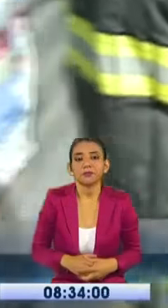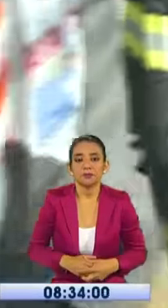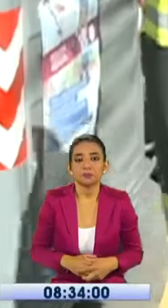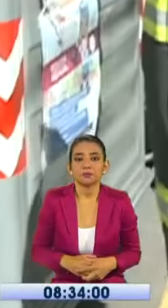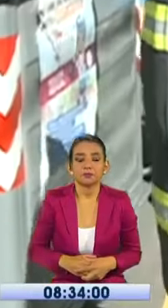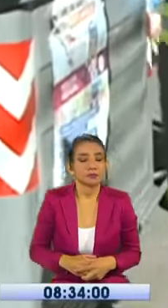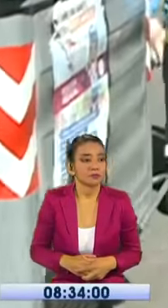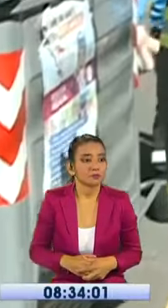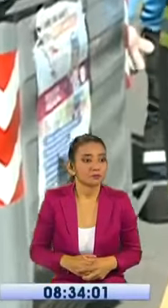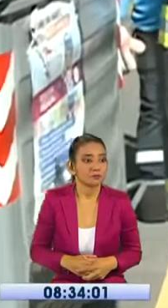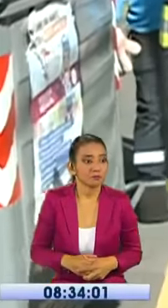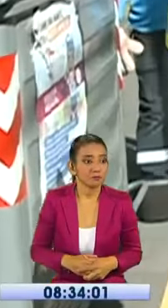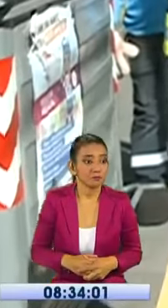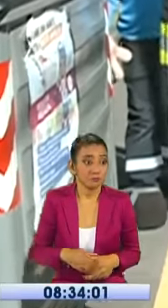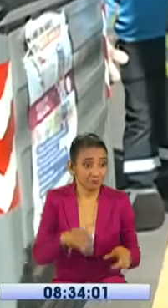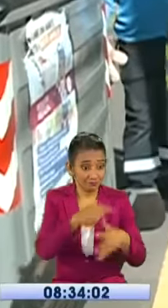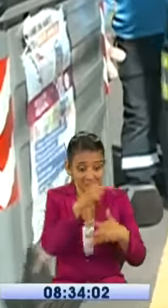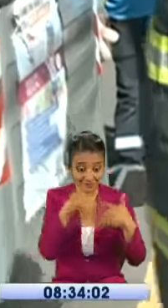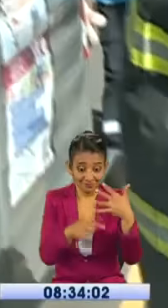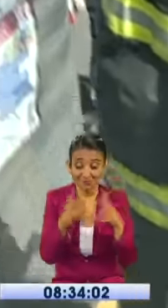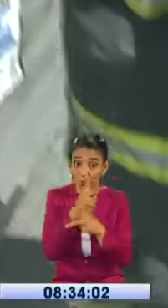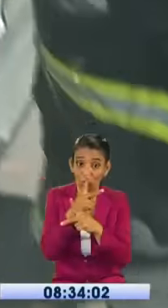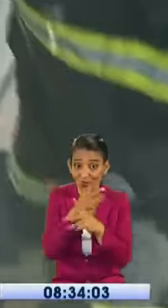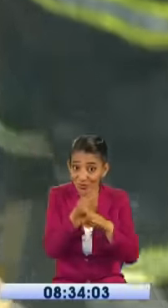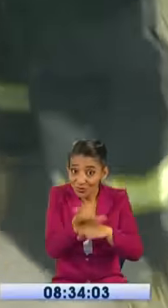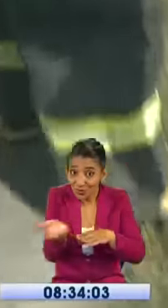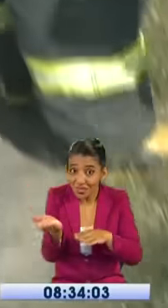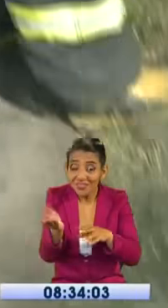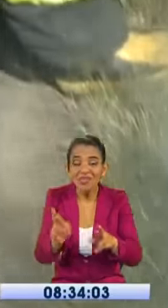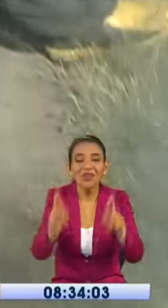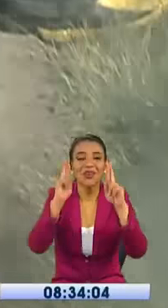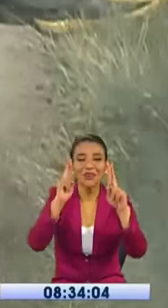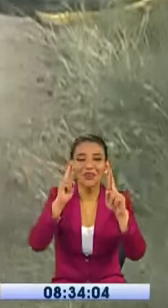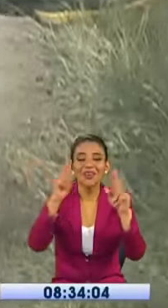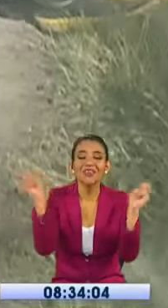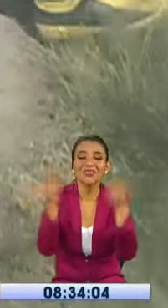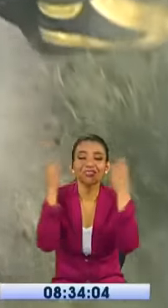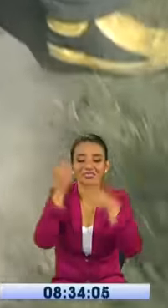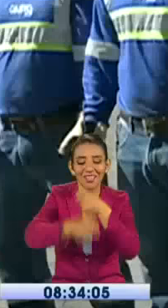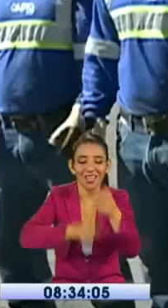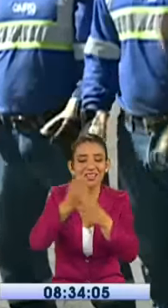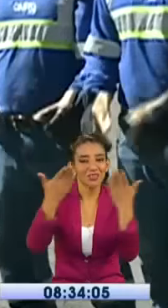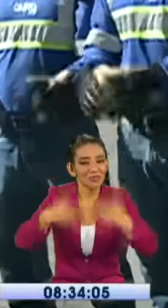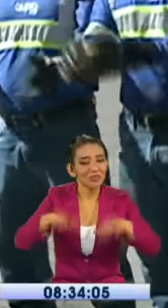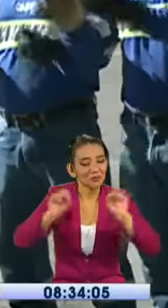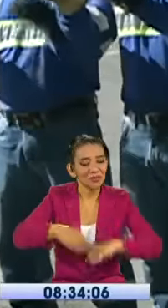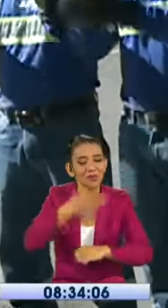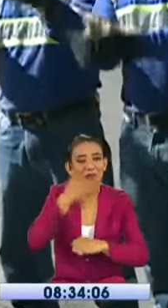Con todas estas medidas de prevención, esperamos que las fiestas de fin de año sean las mejores.